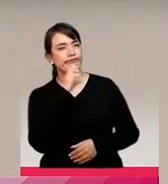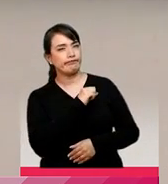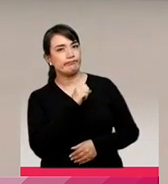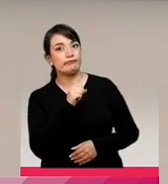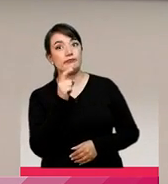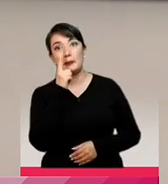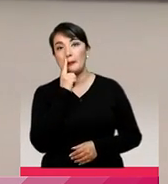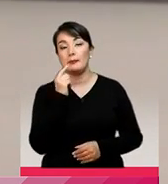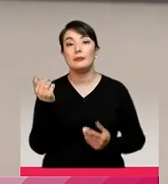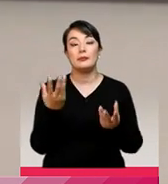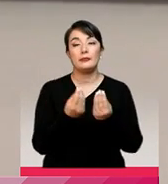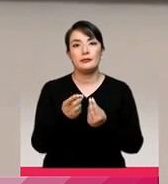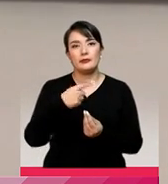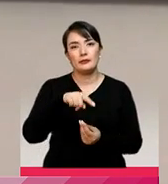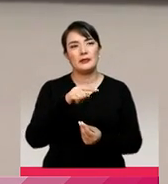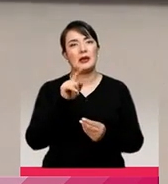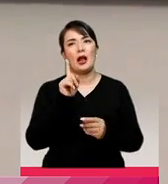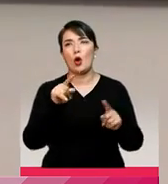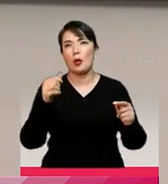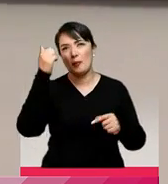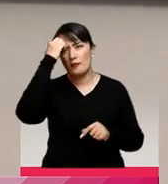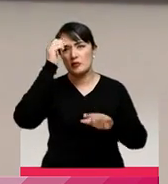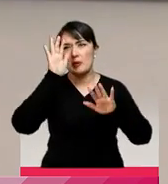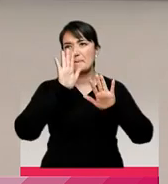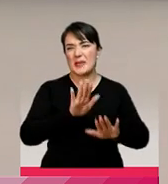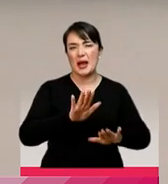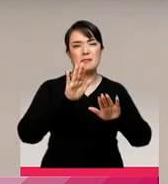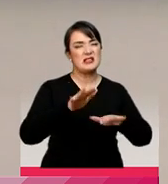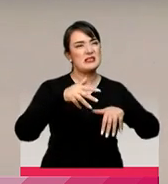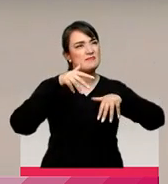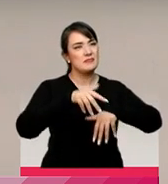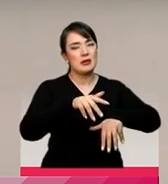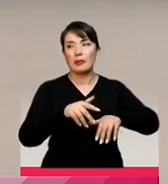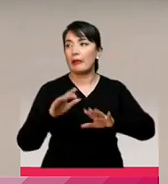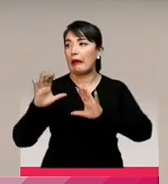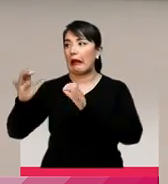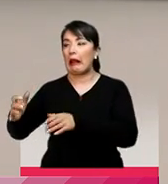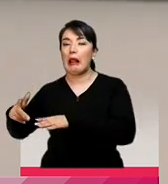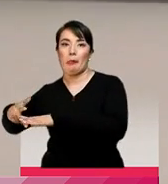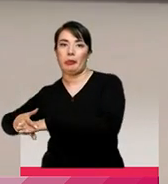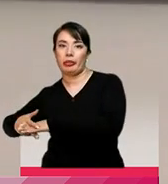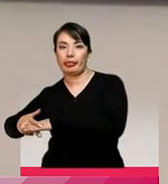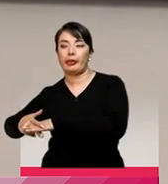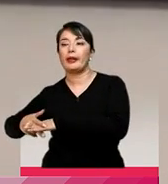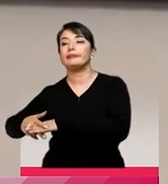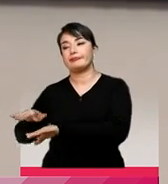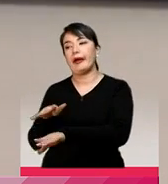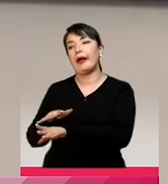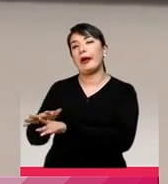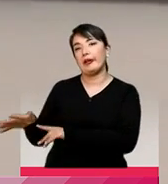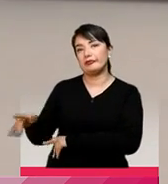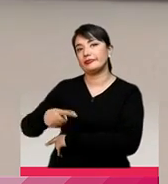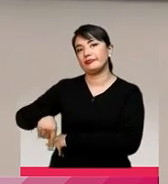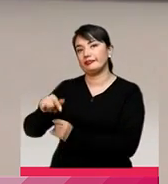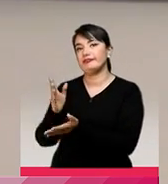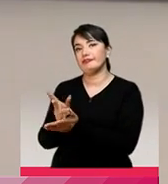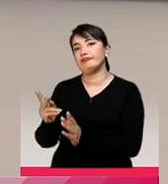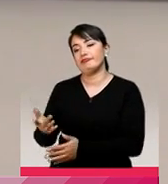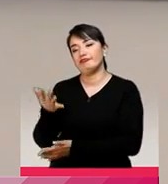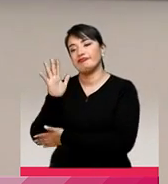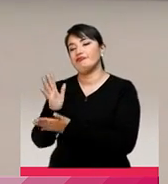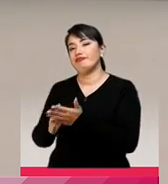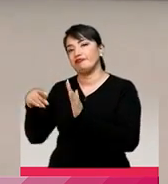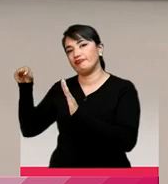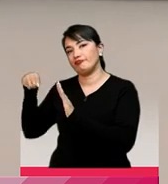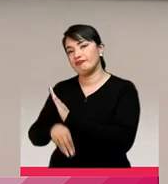paros de maestros, al reducir el calendario escolar, los días efectivos de clase, tienen un efecto negativo que disminuye los puntajes del